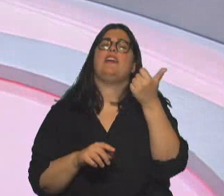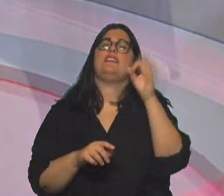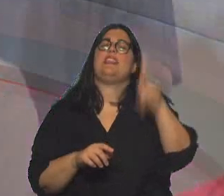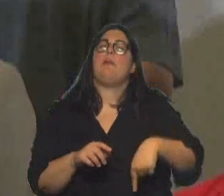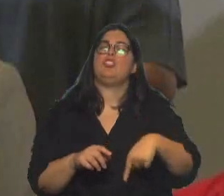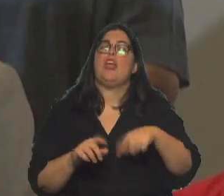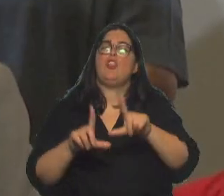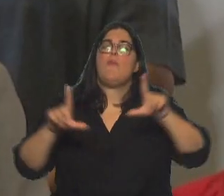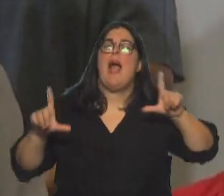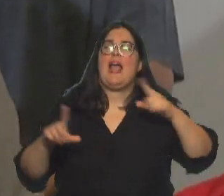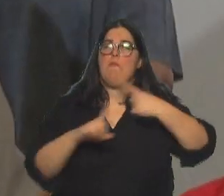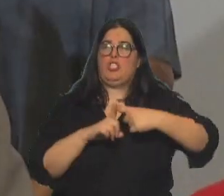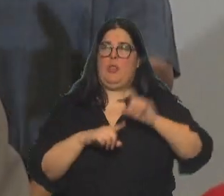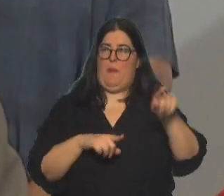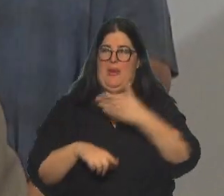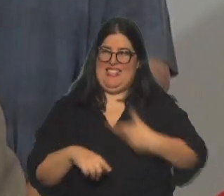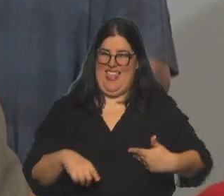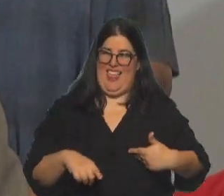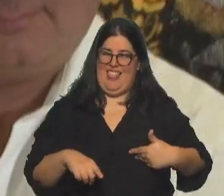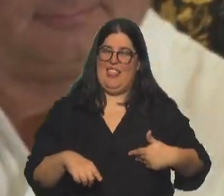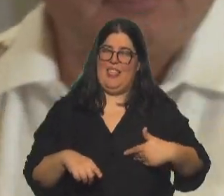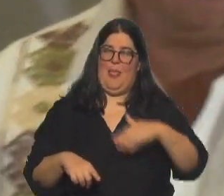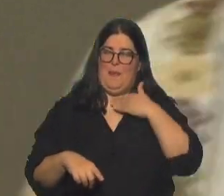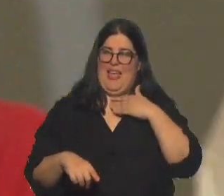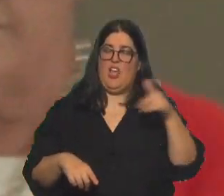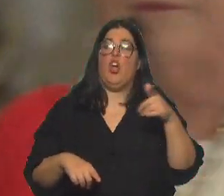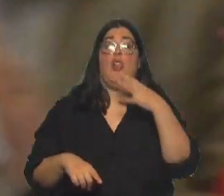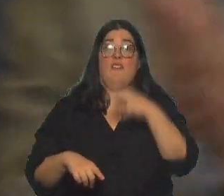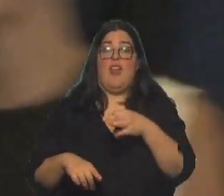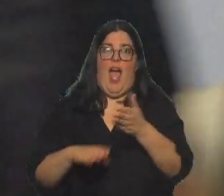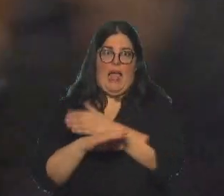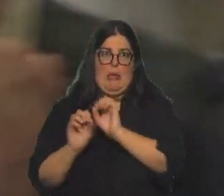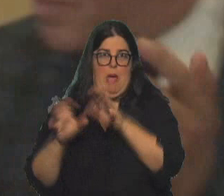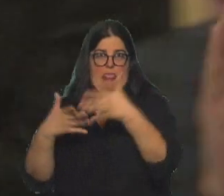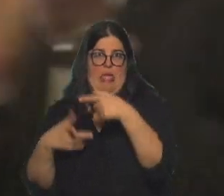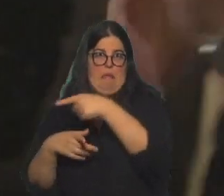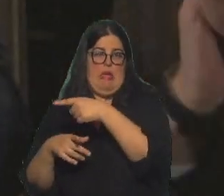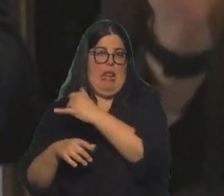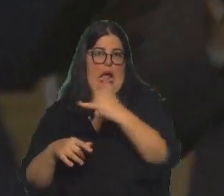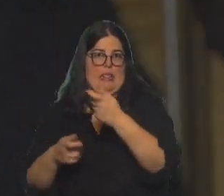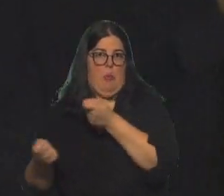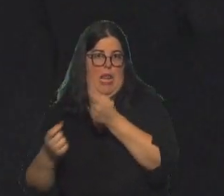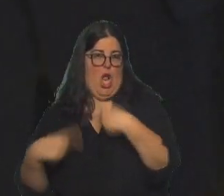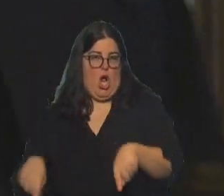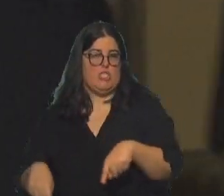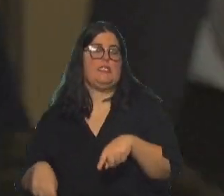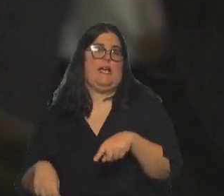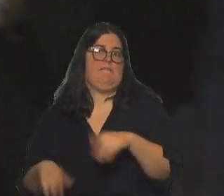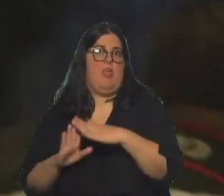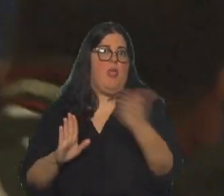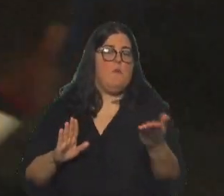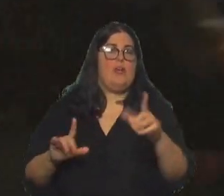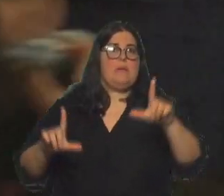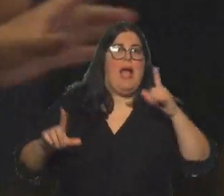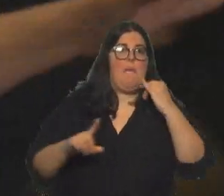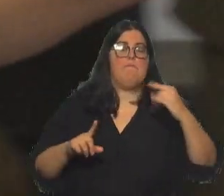imagen positiva. Eso teniendo en cuenta que transitó la pandemia es la verdad un logro, claro, y obvio. Creo que ningún presidente que haya transitado